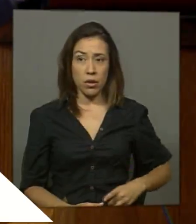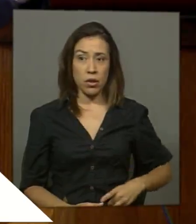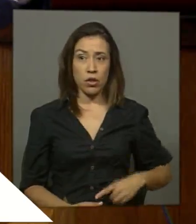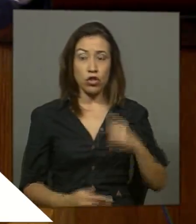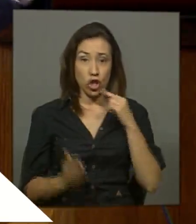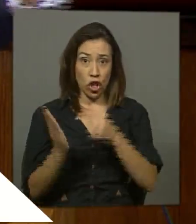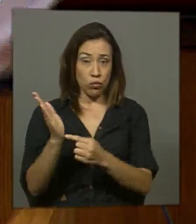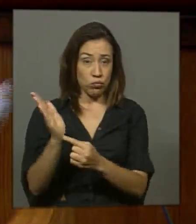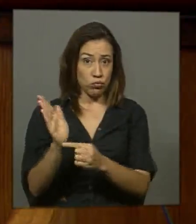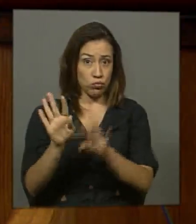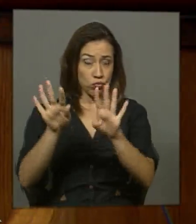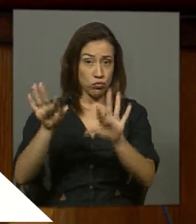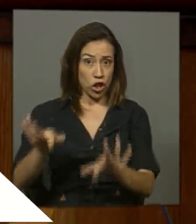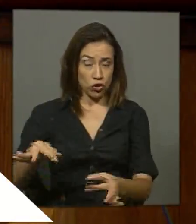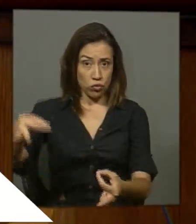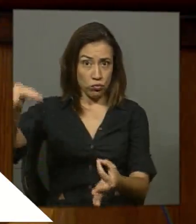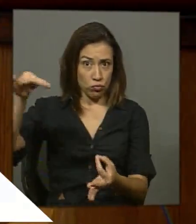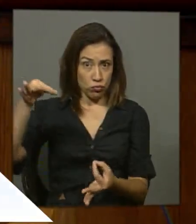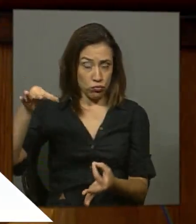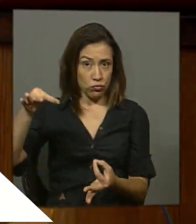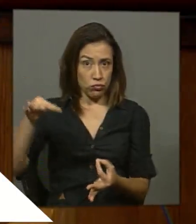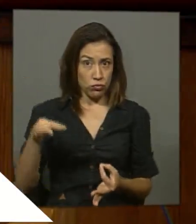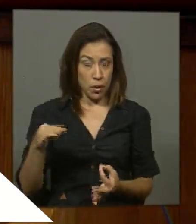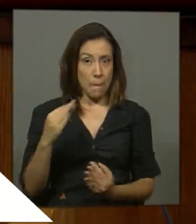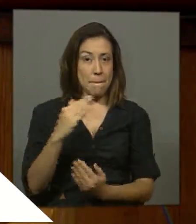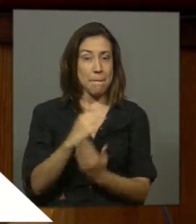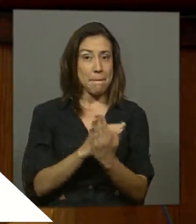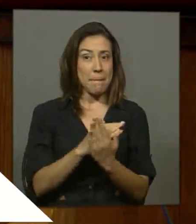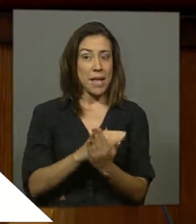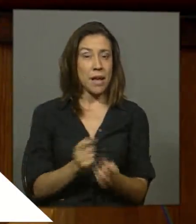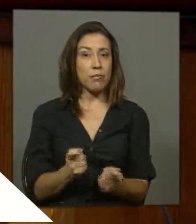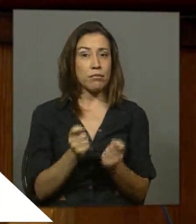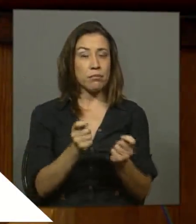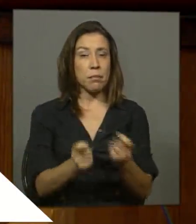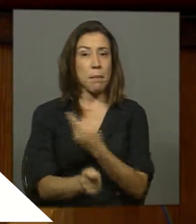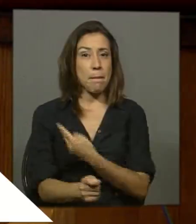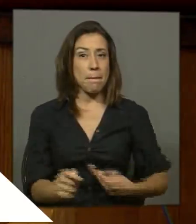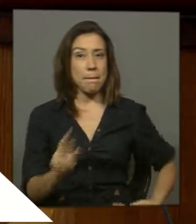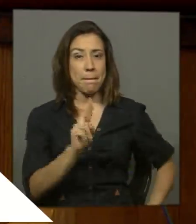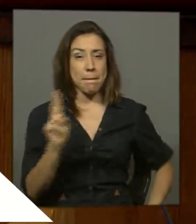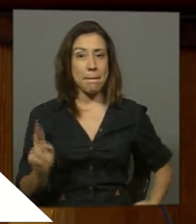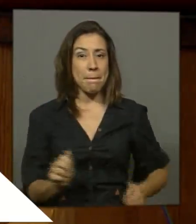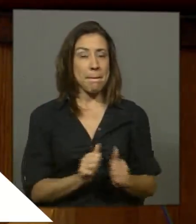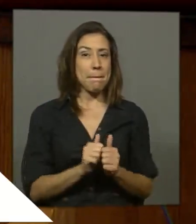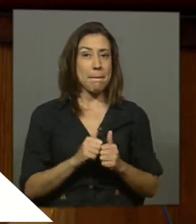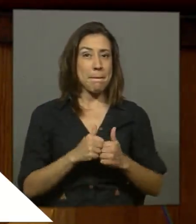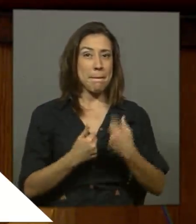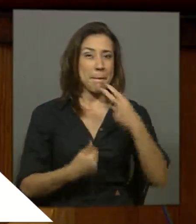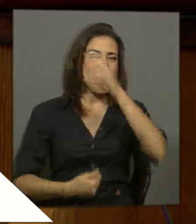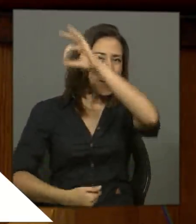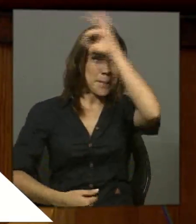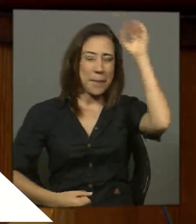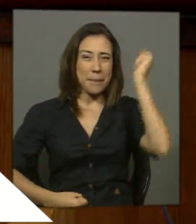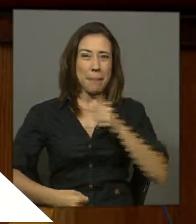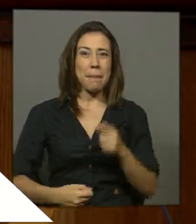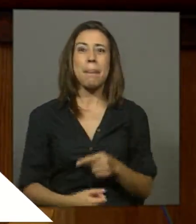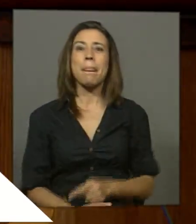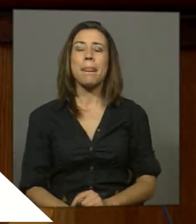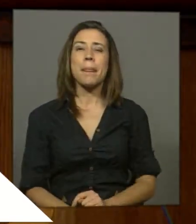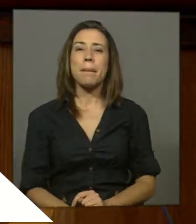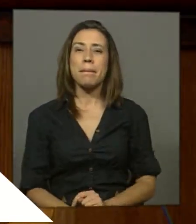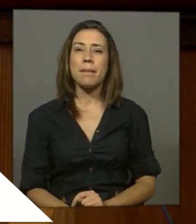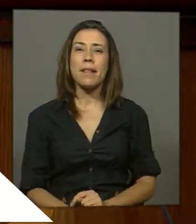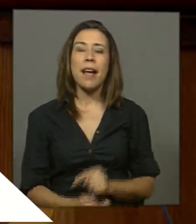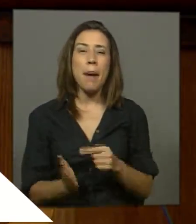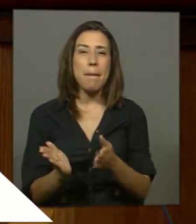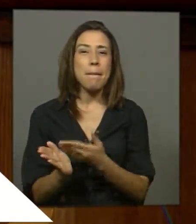tengo el texto entregado en la mañana a la presidenta de la República por la mesa de la alucan y textualmente en